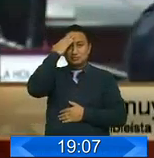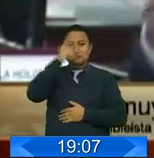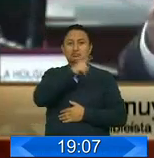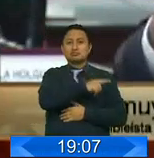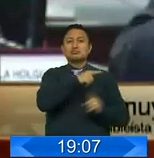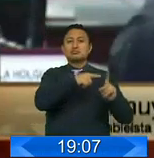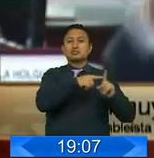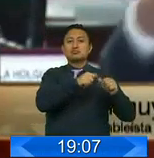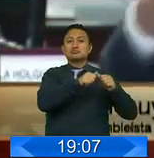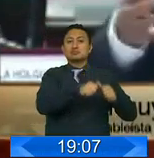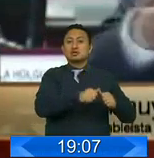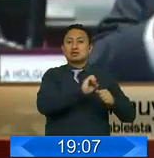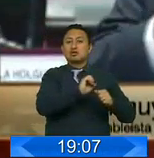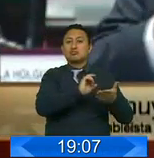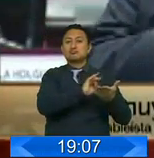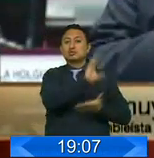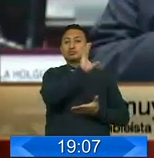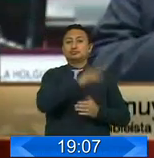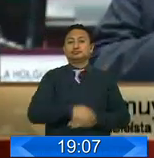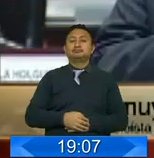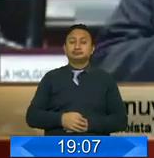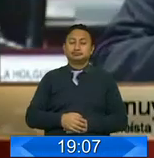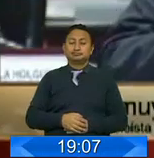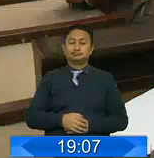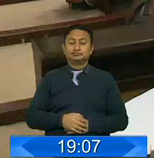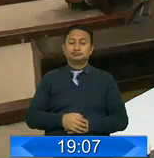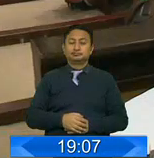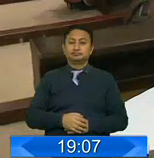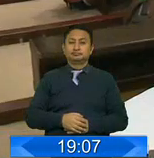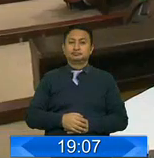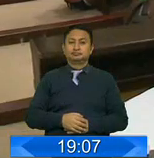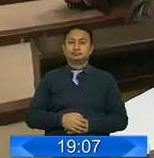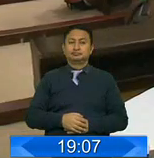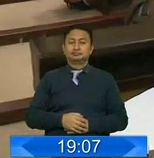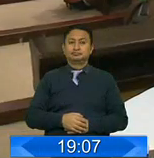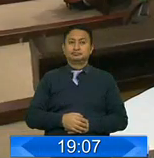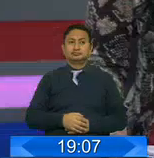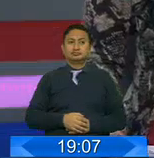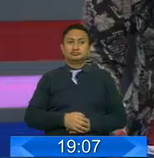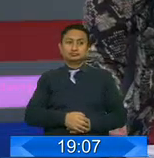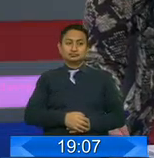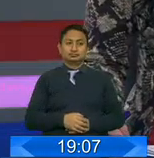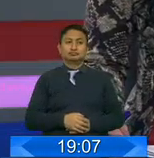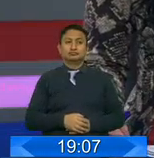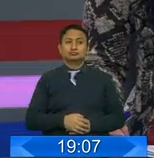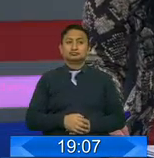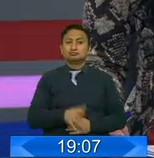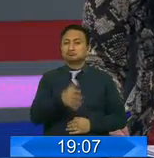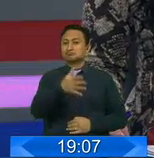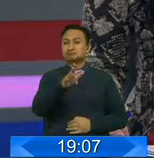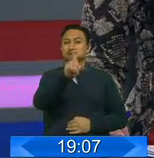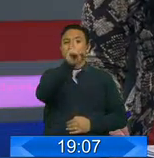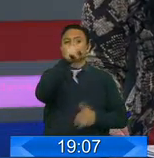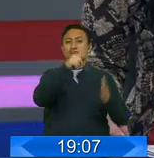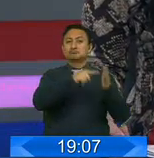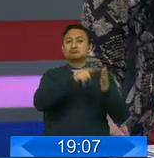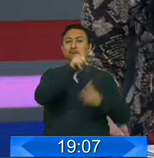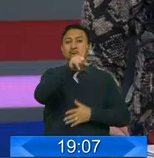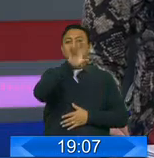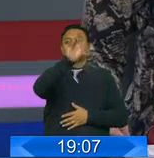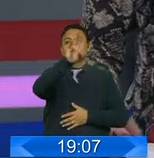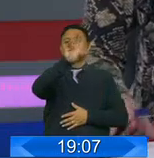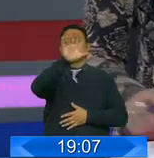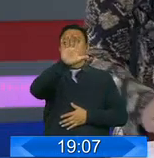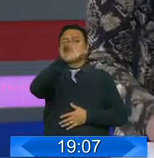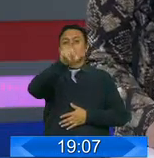correísta Germoy Calle continúa o no al frente de su curul. Informó Javier Gallo. Alrededor de